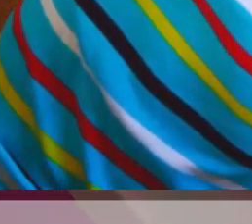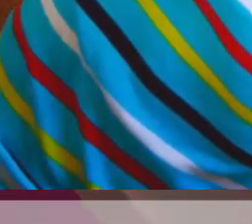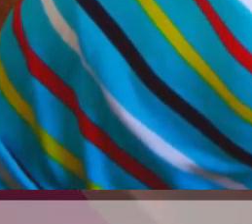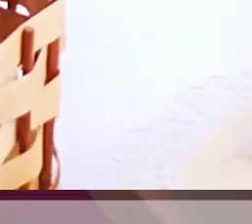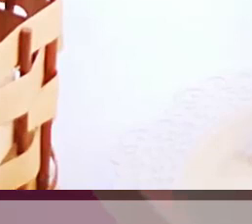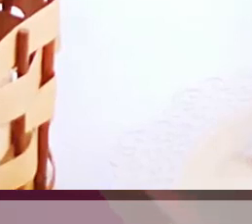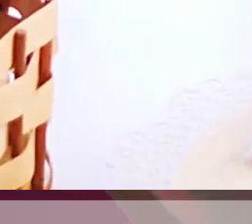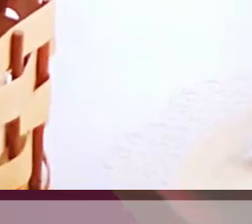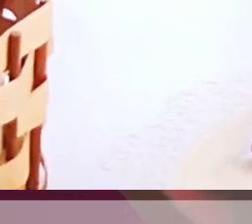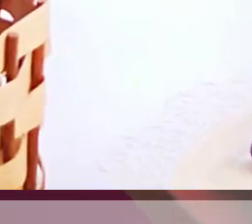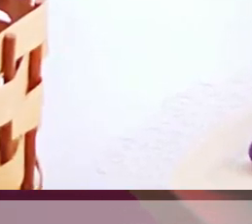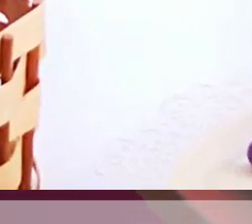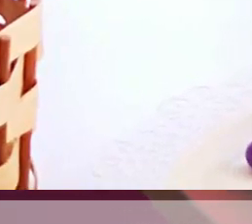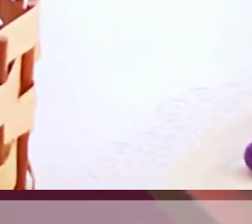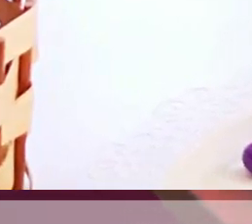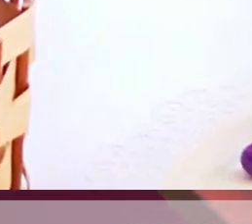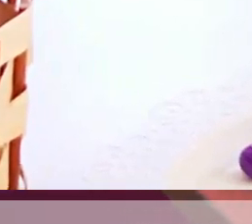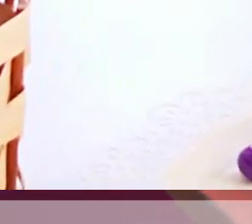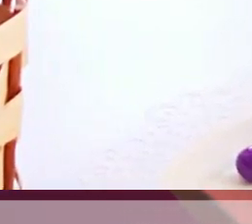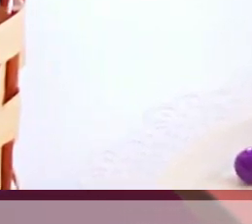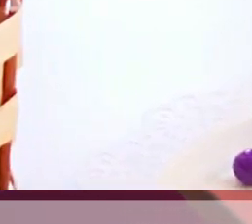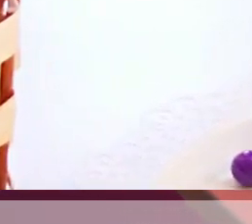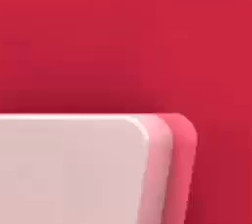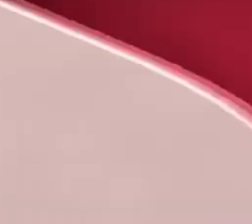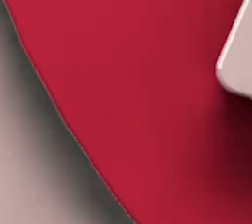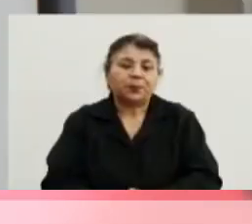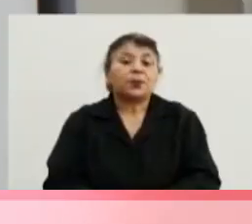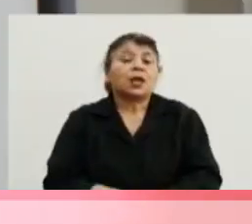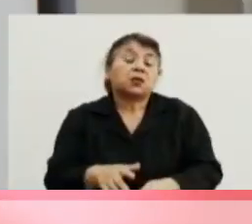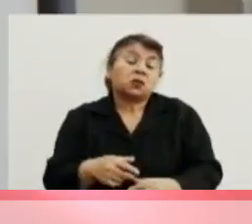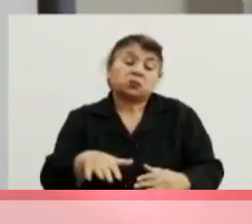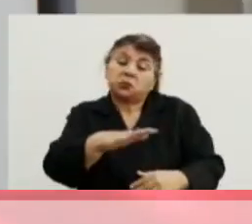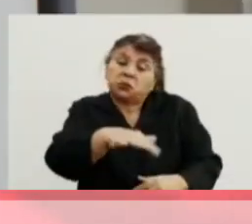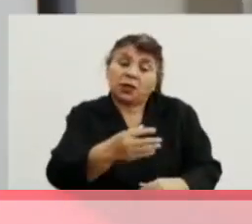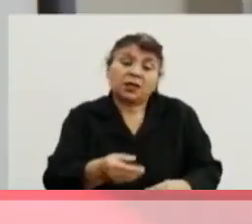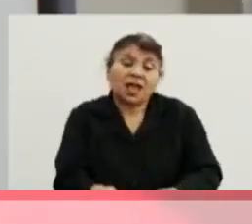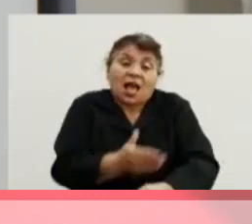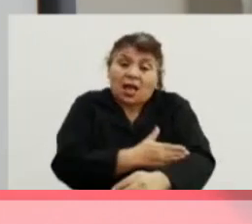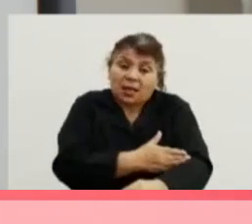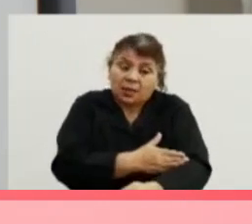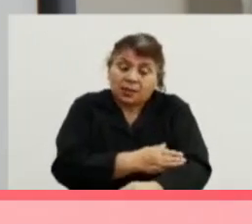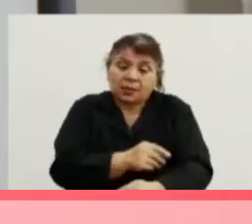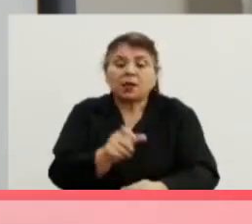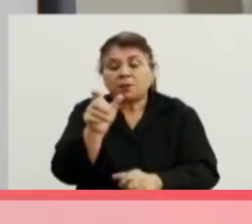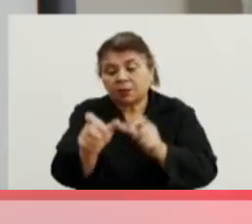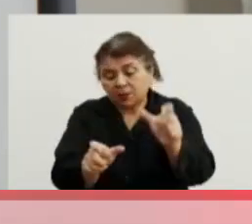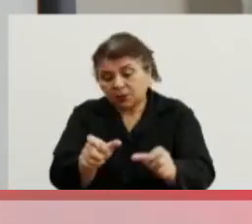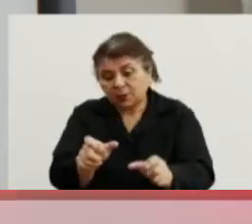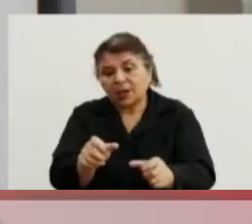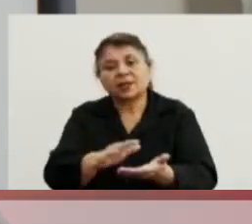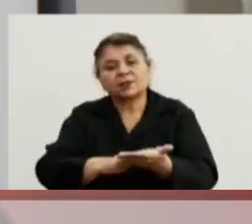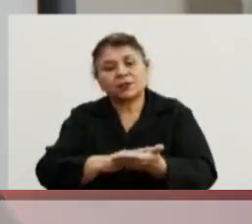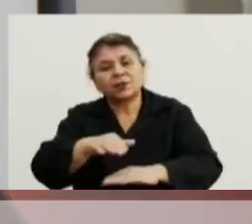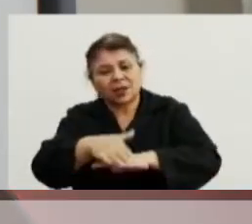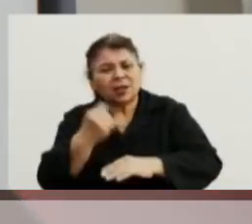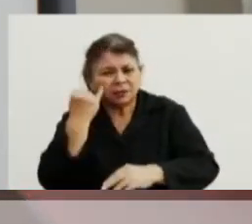contiene pautas de organización familiar para orientar la tarea escolar de los chicos. ¡Que no falte! Desarrollo Humano asistirá con alimentos al sector